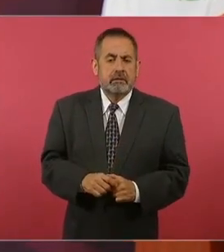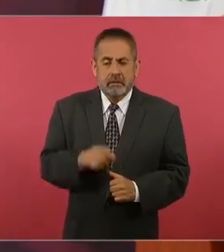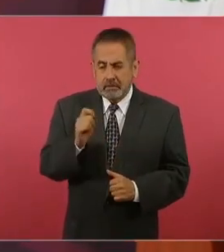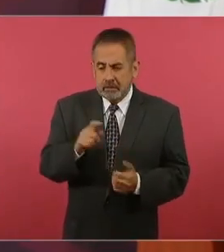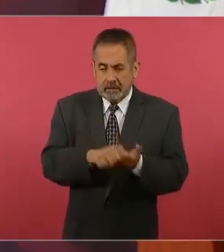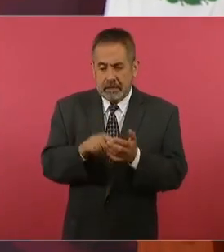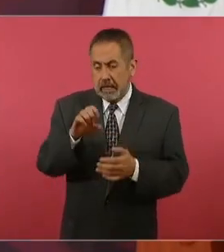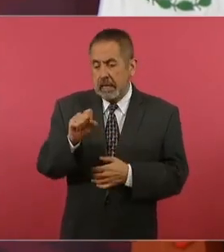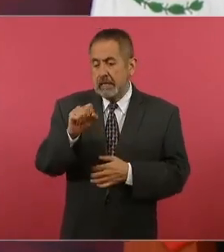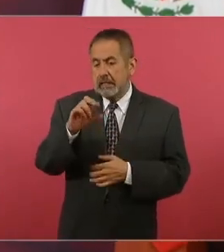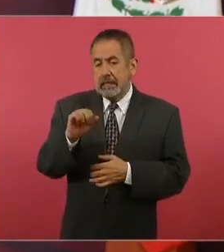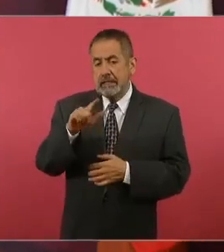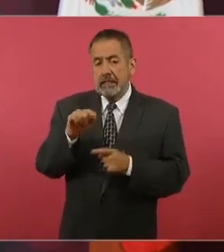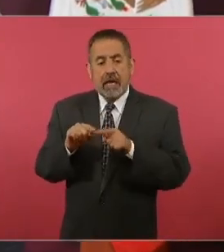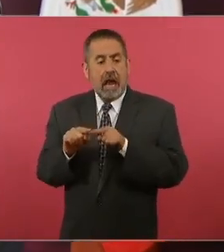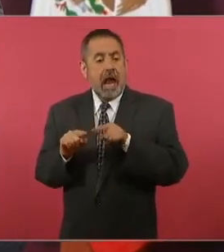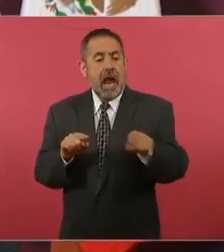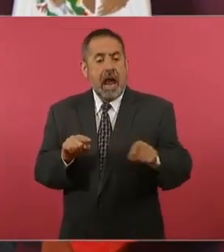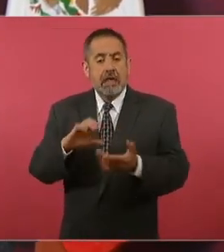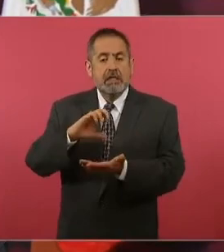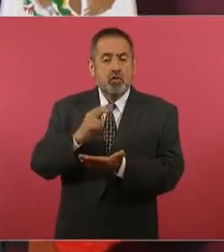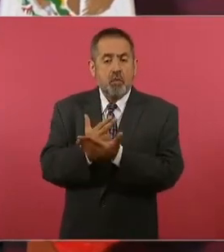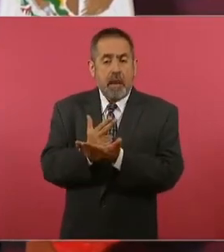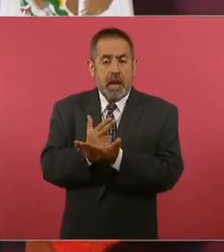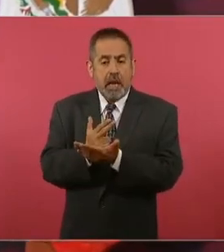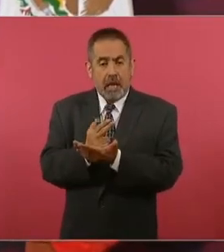que es de Escárcega a Chetumal.